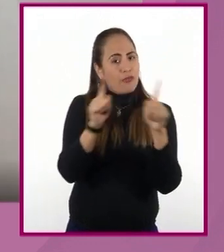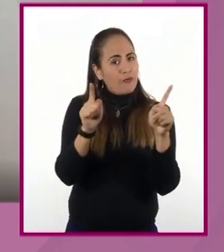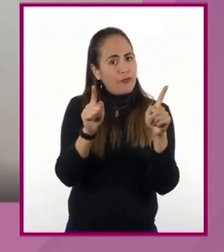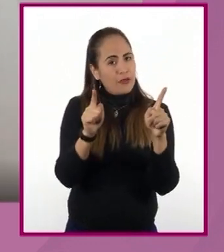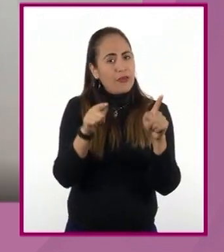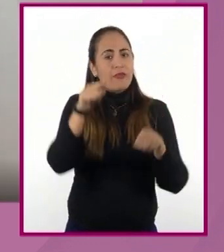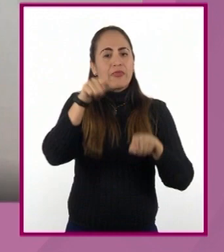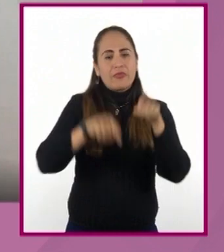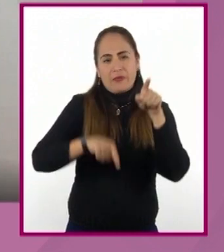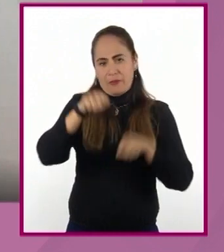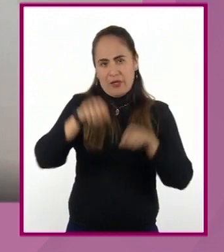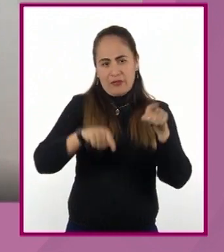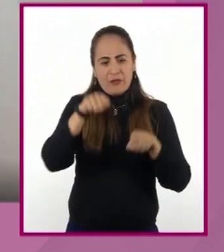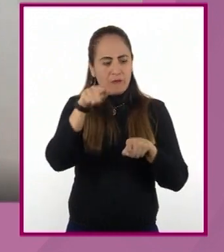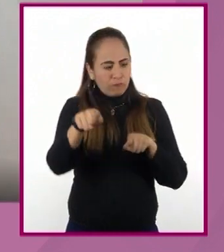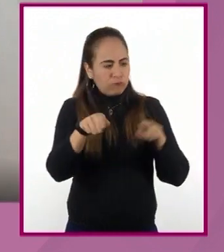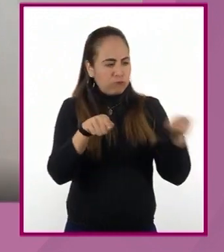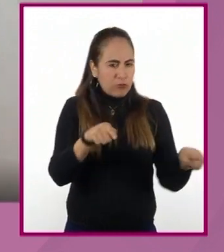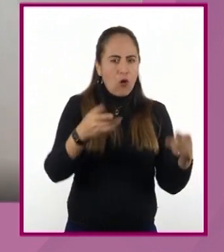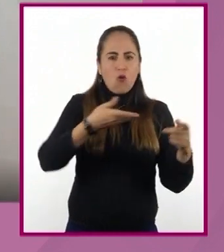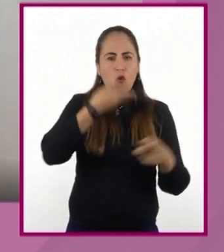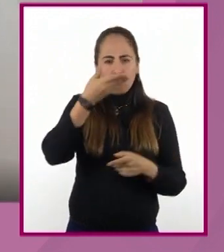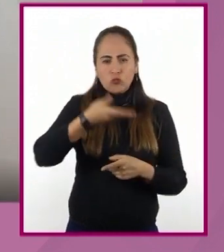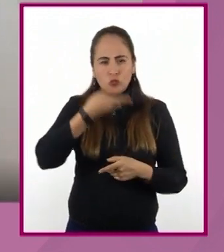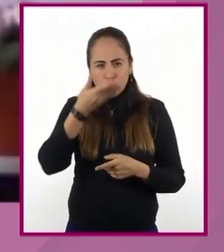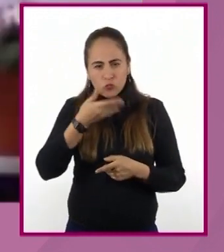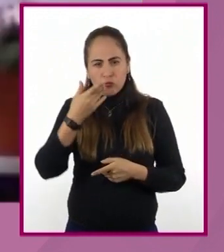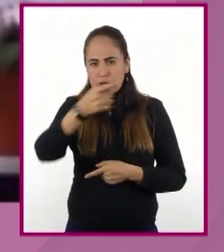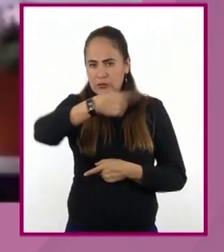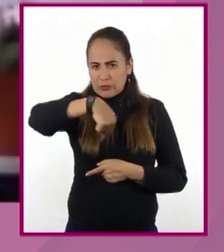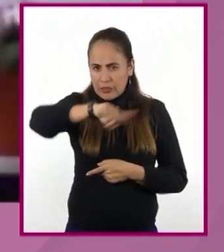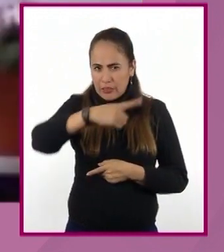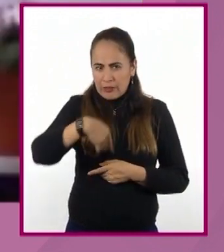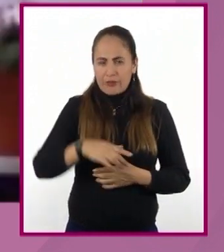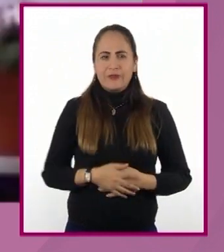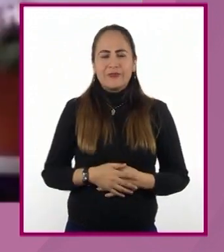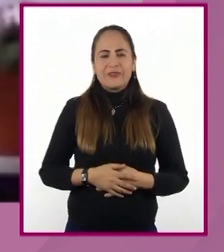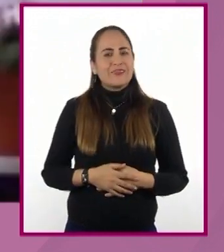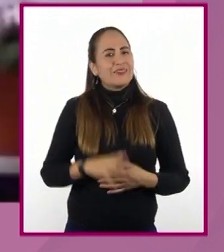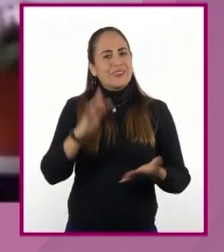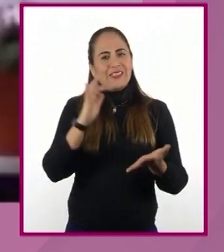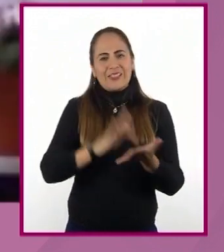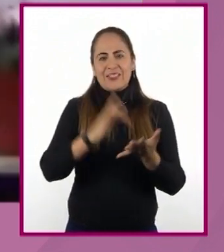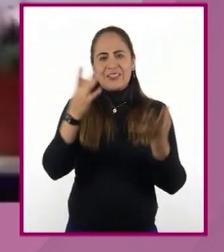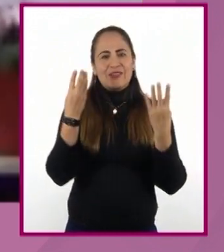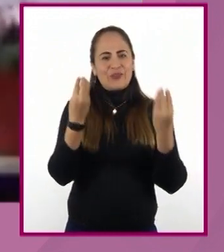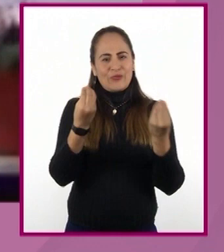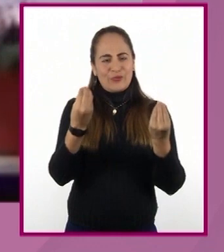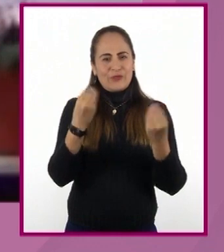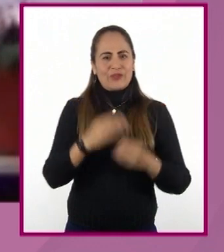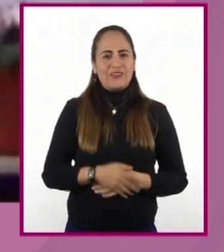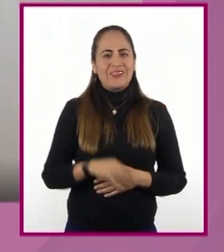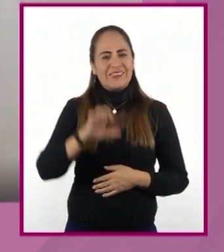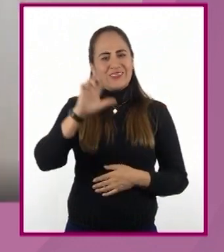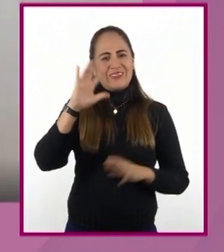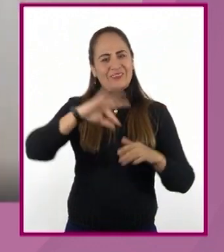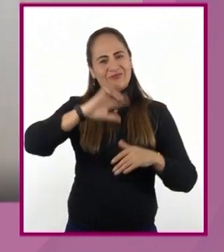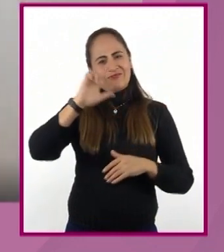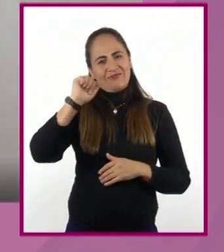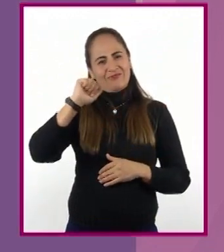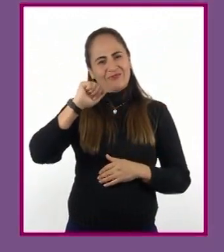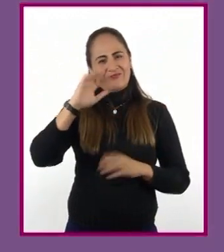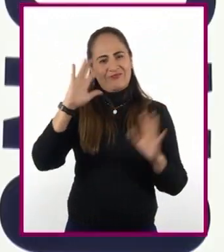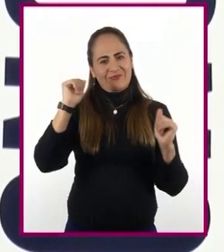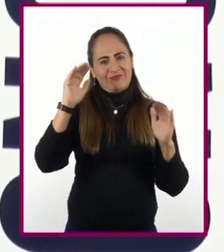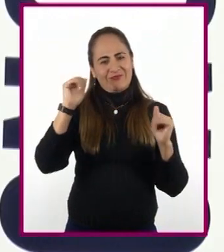cambia dependiendo los hábitos de las personas. Pues muchísimas gracias, Alejandro. Hasta luego. Hasta